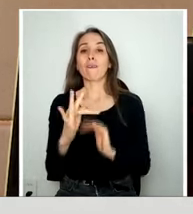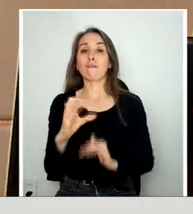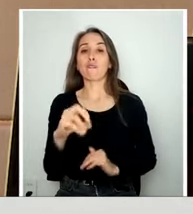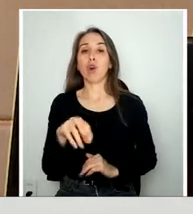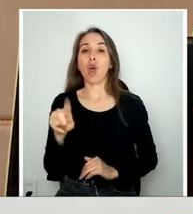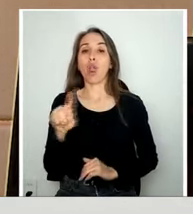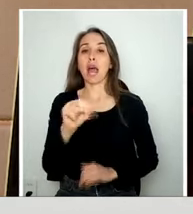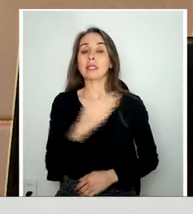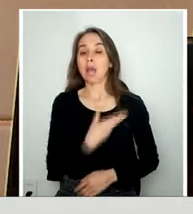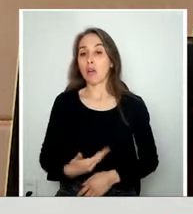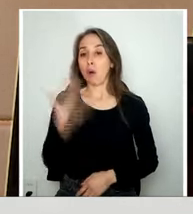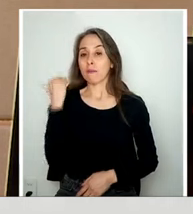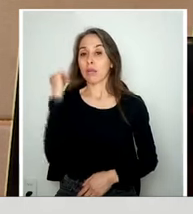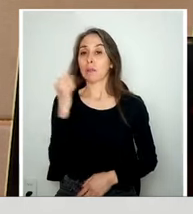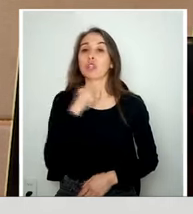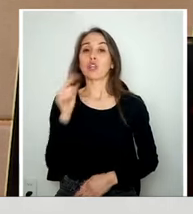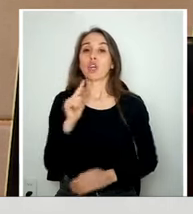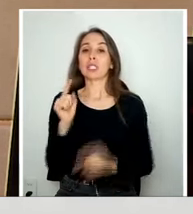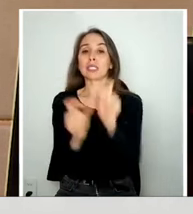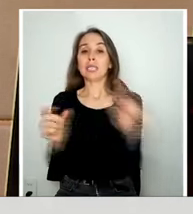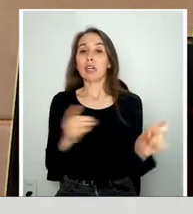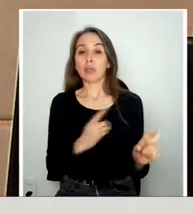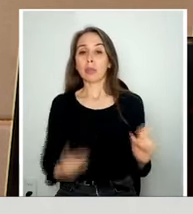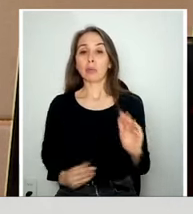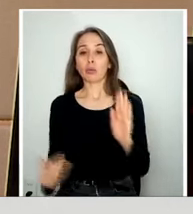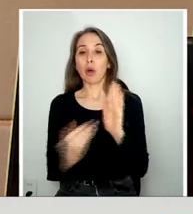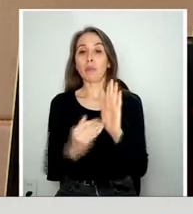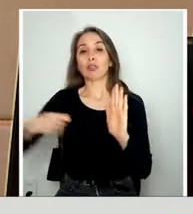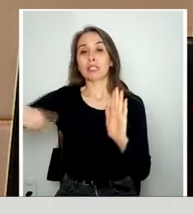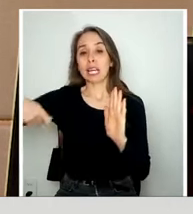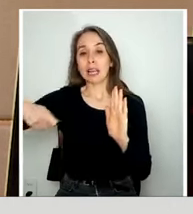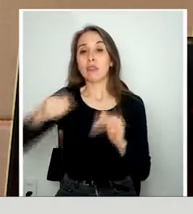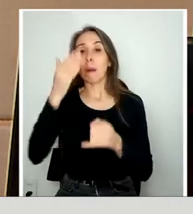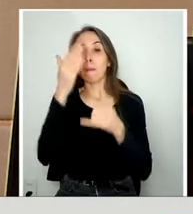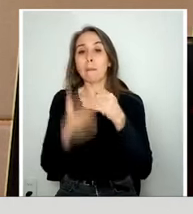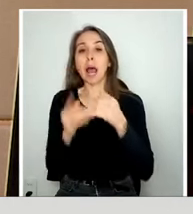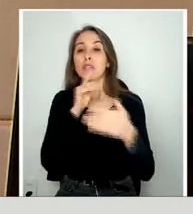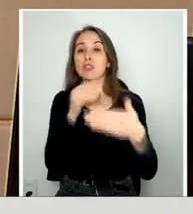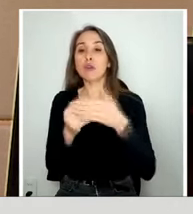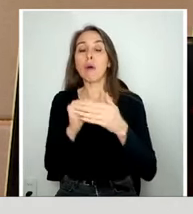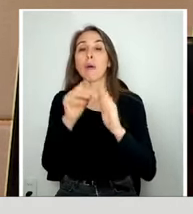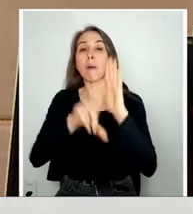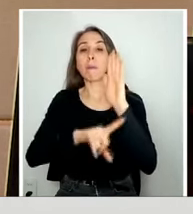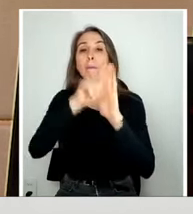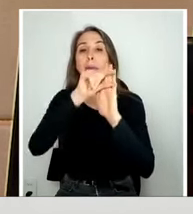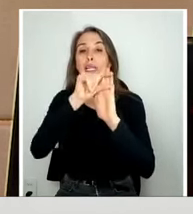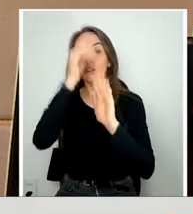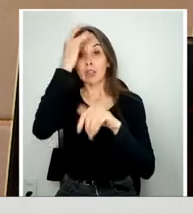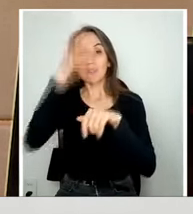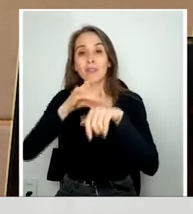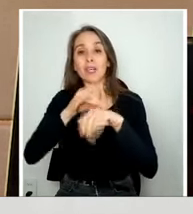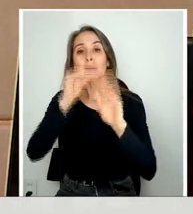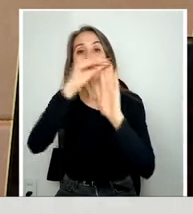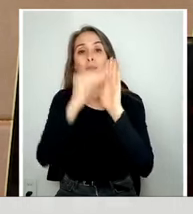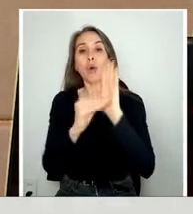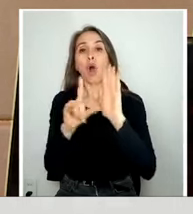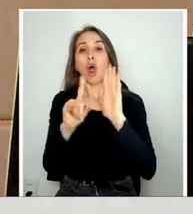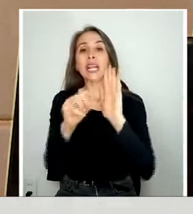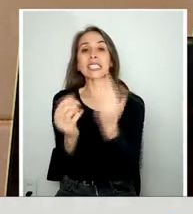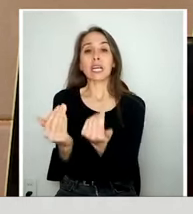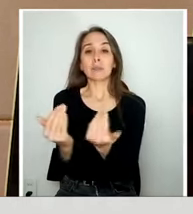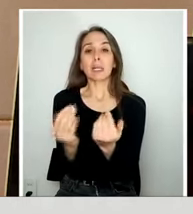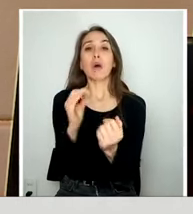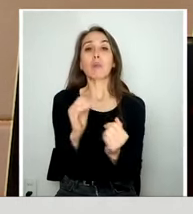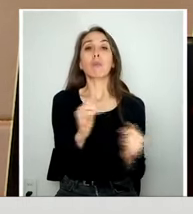tuvo dispuesto a apoyar que incluso incorporará plazos fatales para las listas de espera pudiendo recurrir incluso prestadores privados